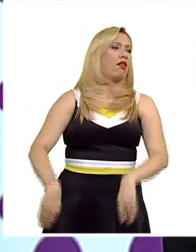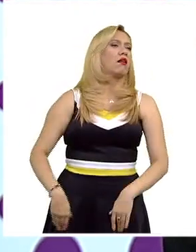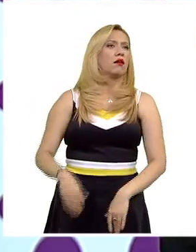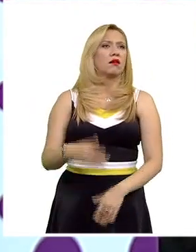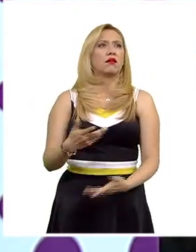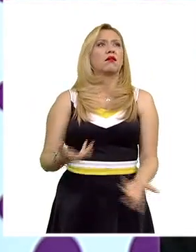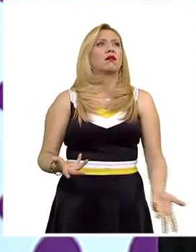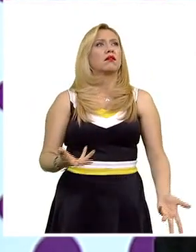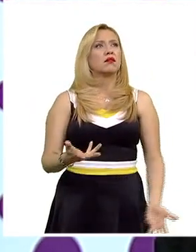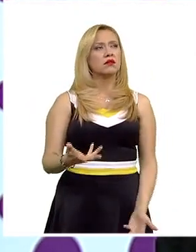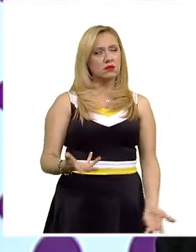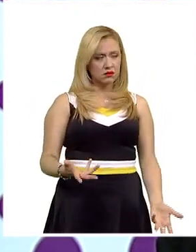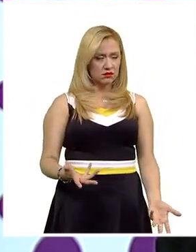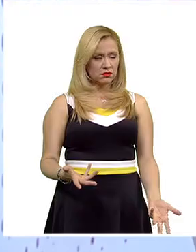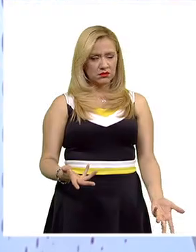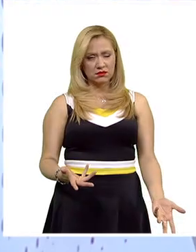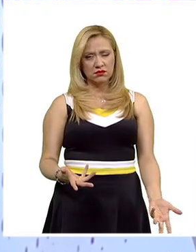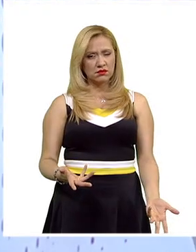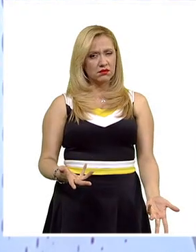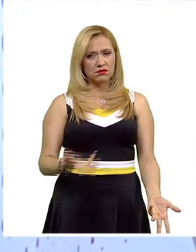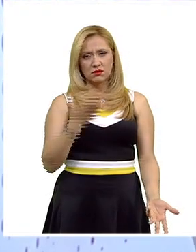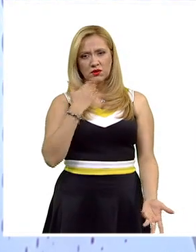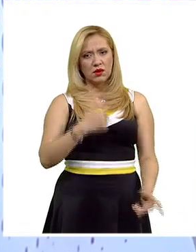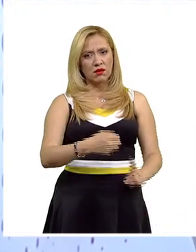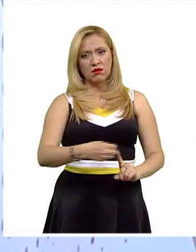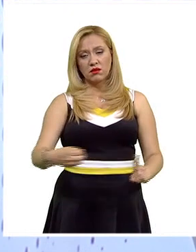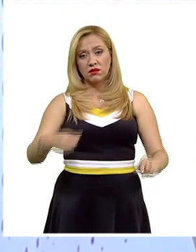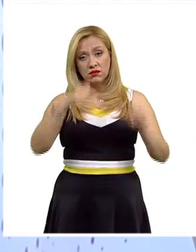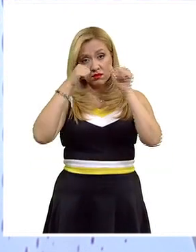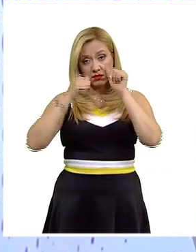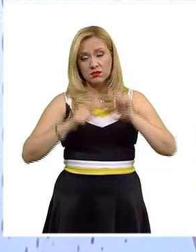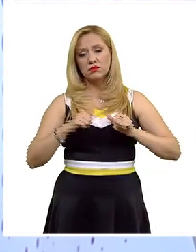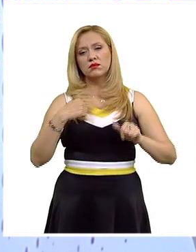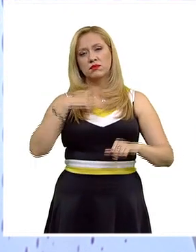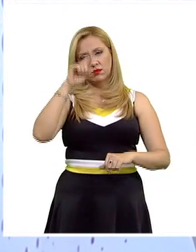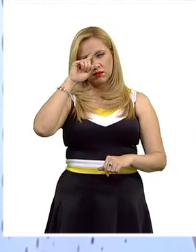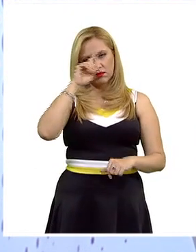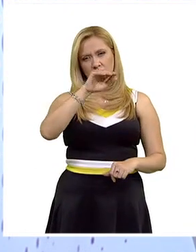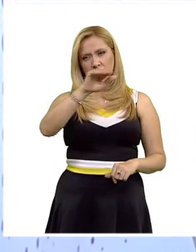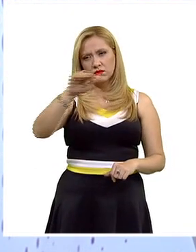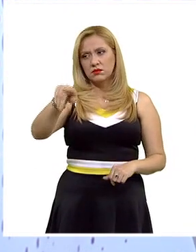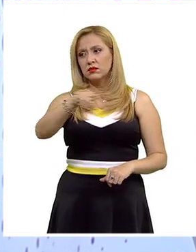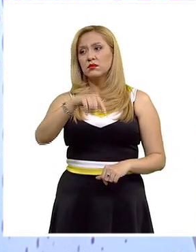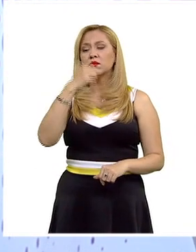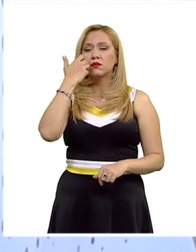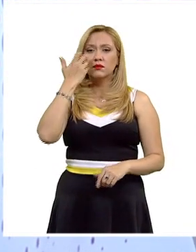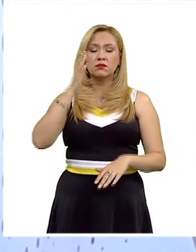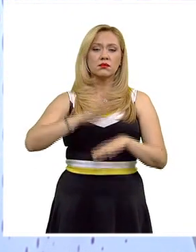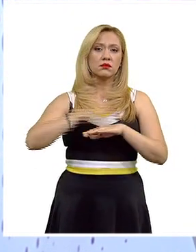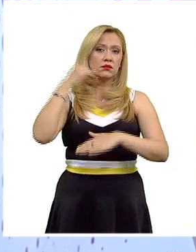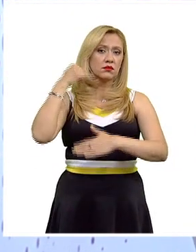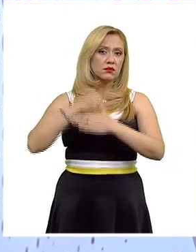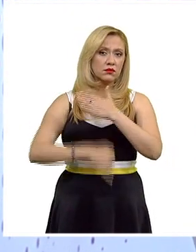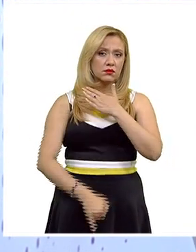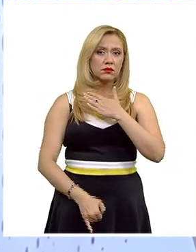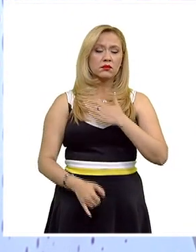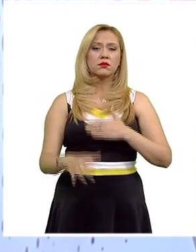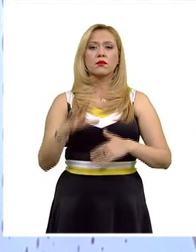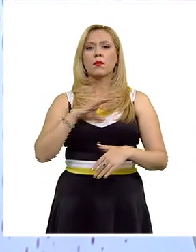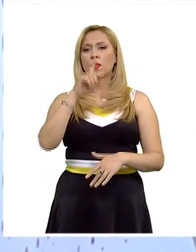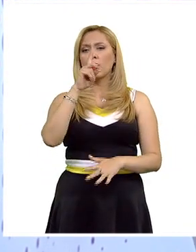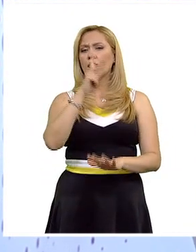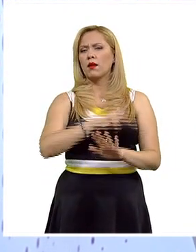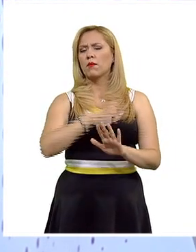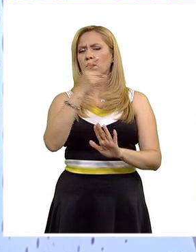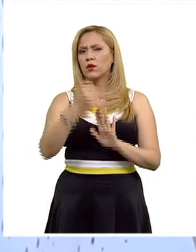sea, porque no están pensados los procedimientos. Entonces, por ahí yo les recomiendo, si les interesa como andar en el tema, hay un proyecto